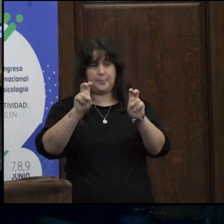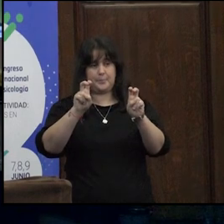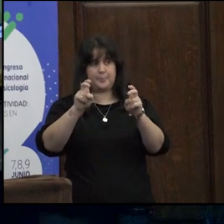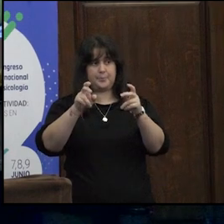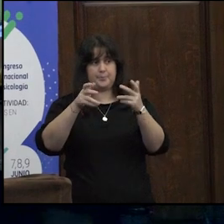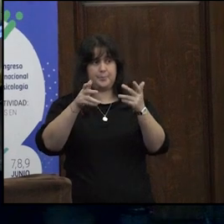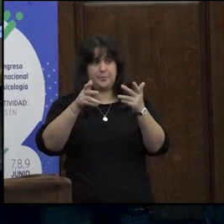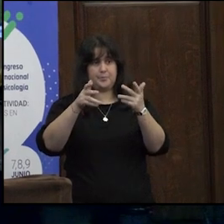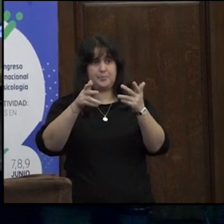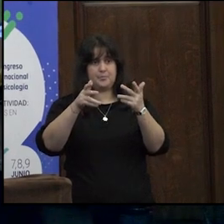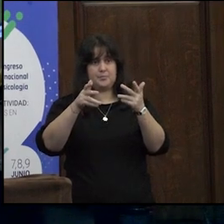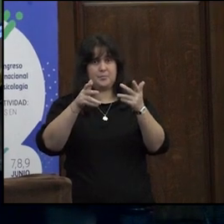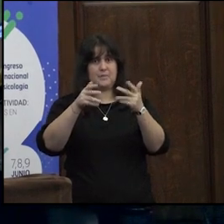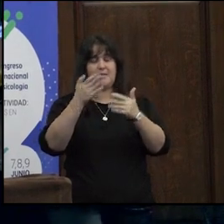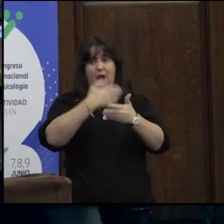de